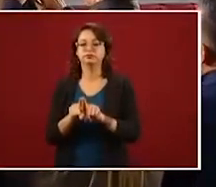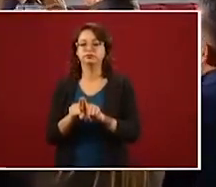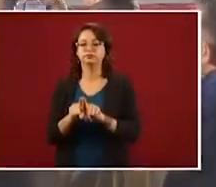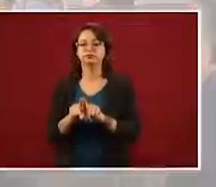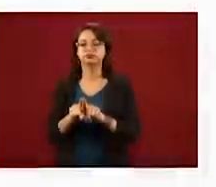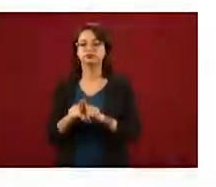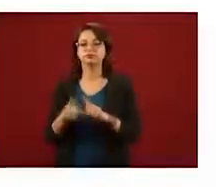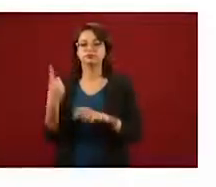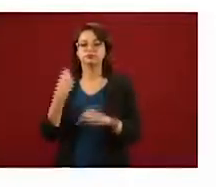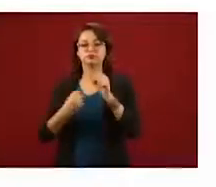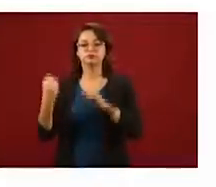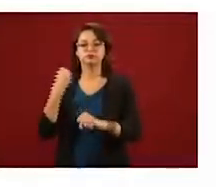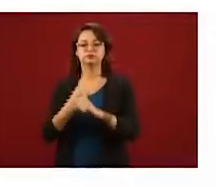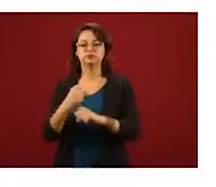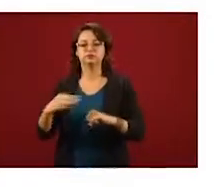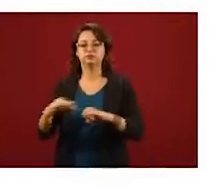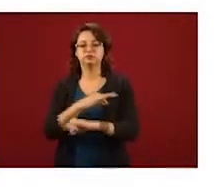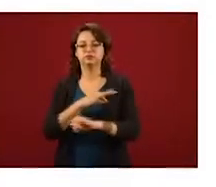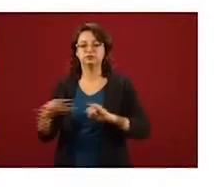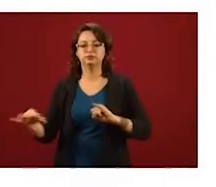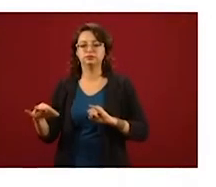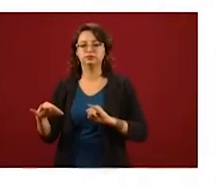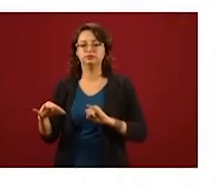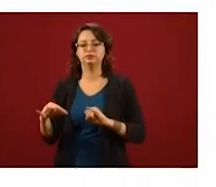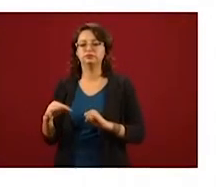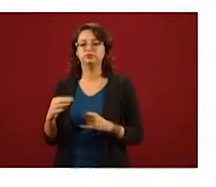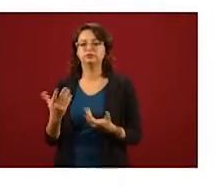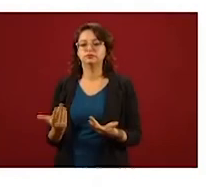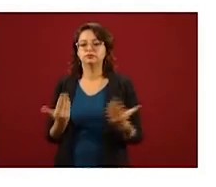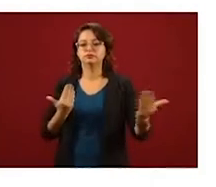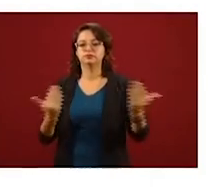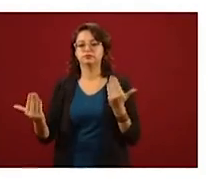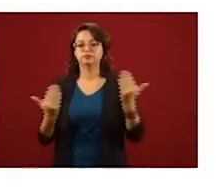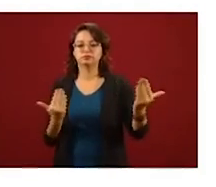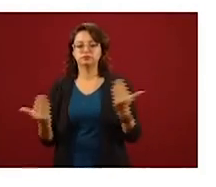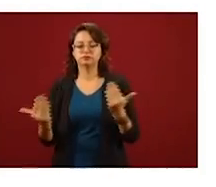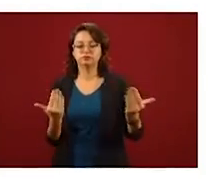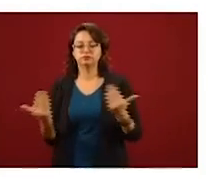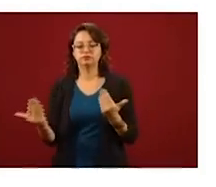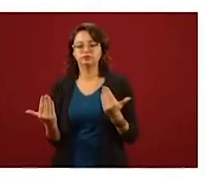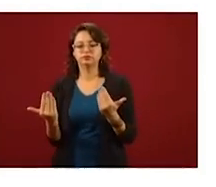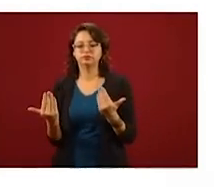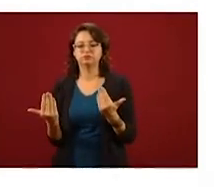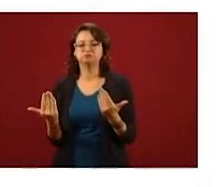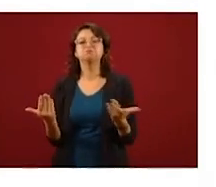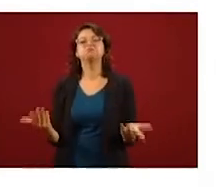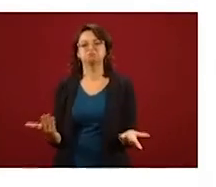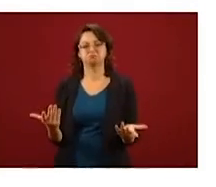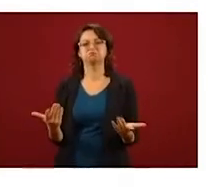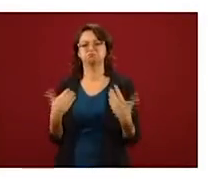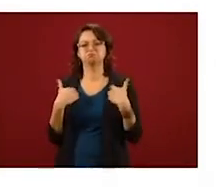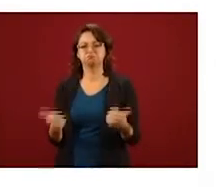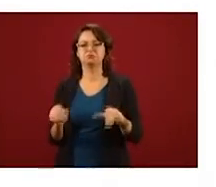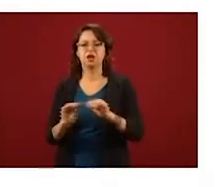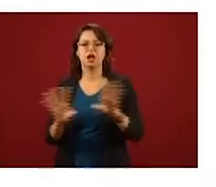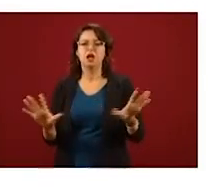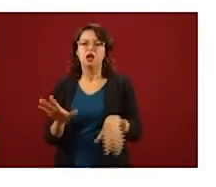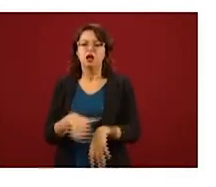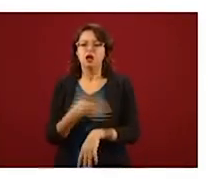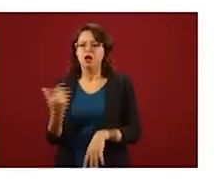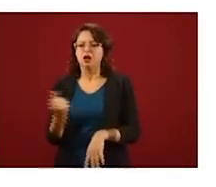a finales del año pasado, donde la comparativa es muy lógica porque es el